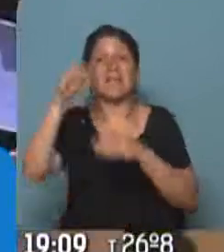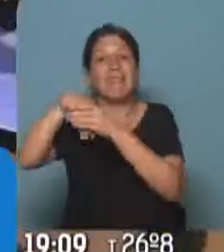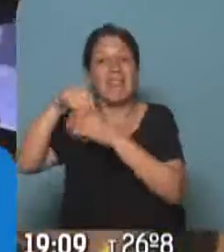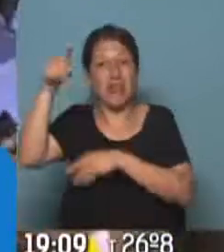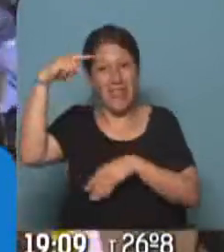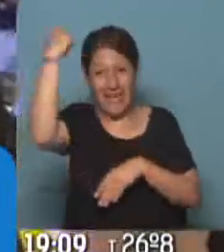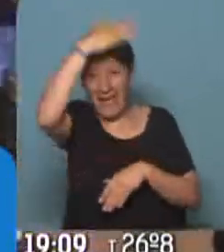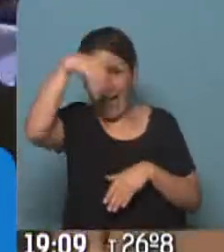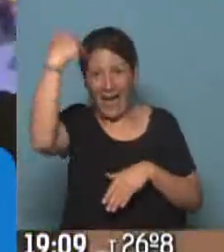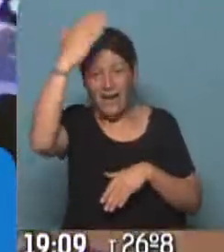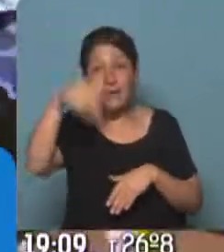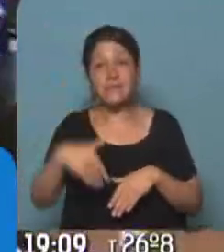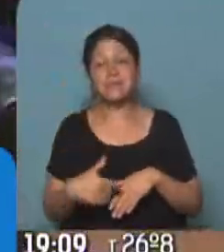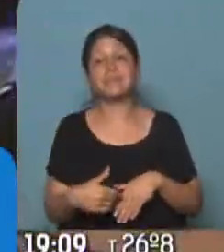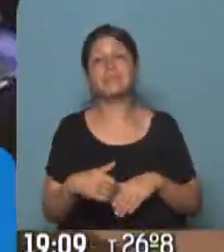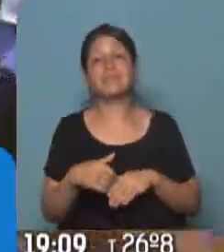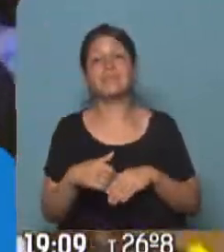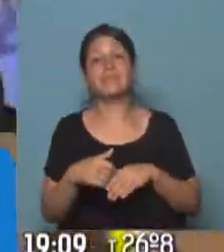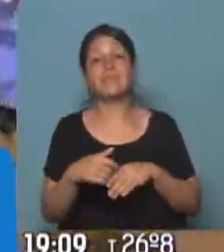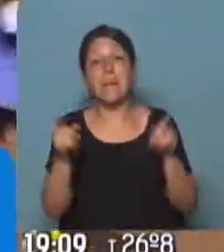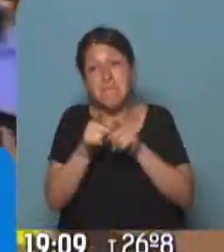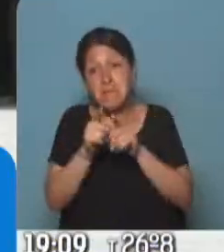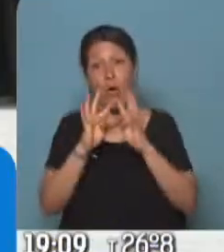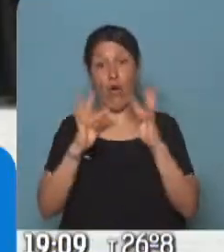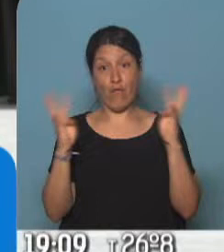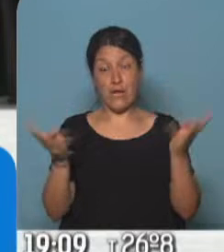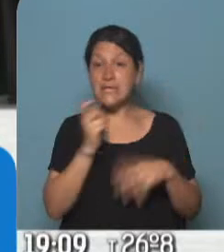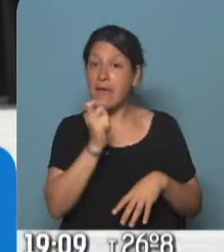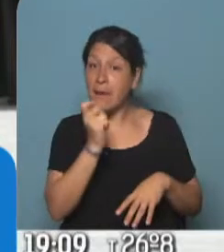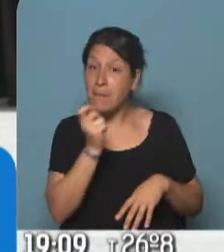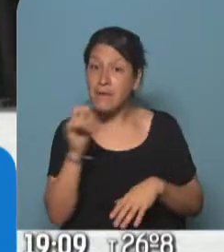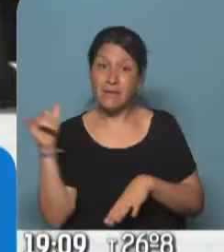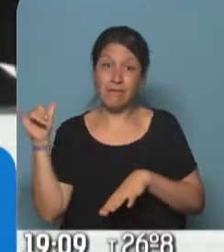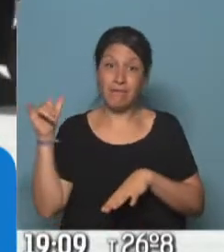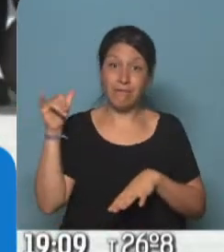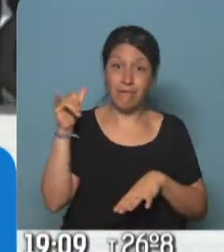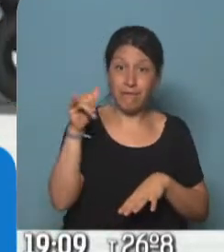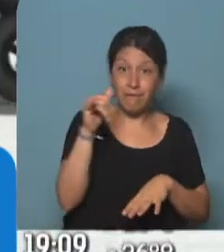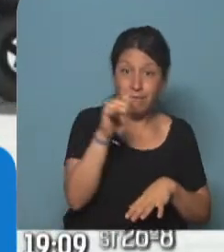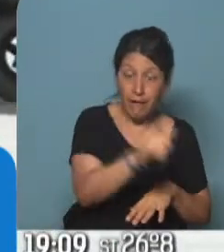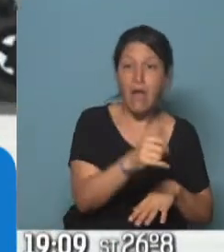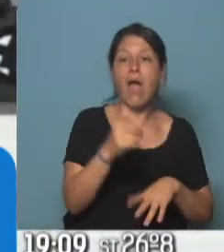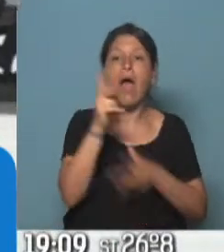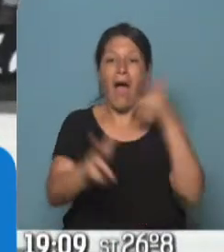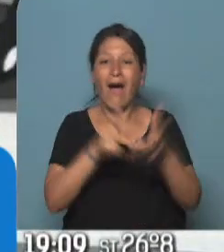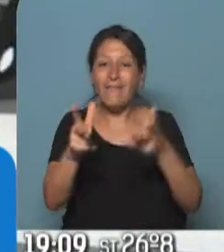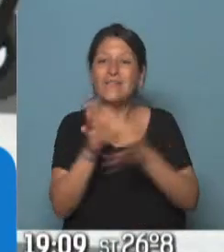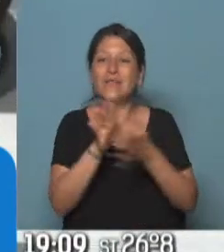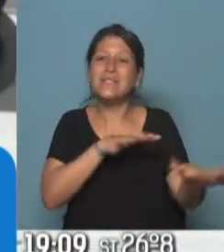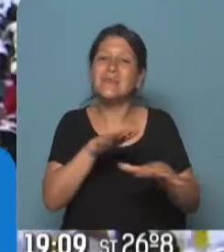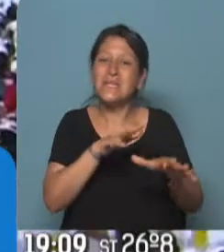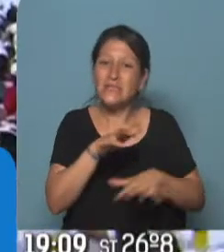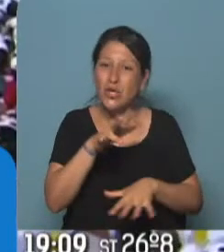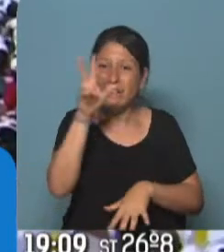y durante la tradicional conferencia de prensa en su vuelo de regreso se refirió a la situación en venezuela el sumo pontífice